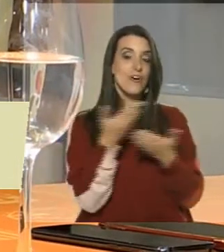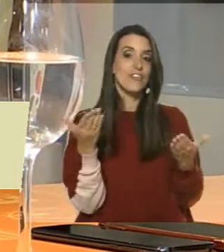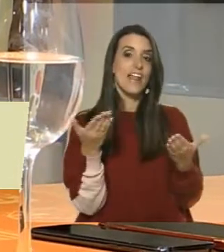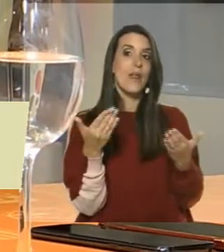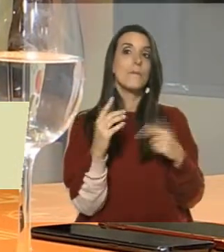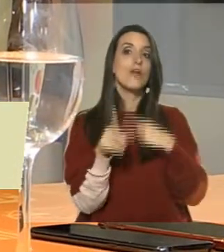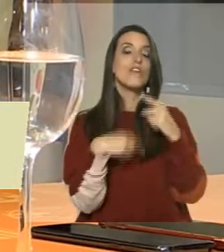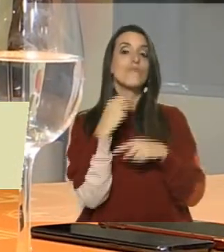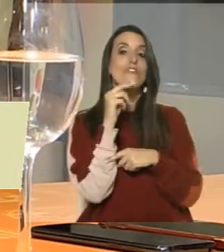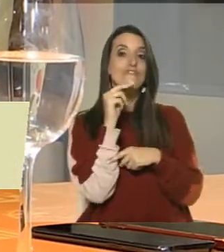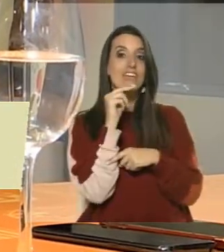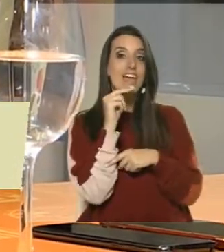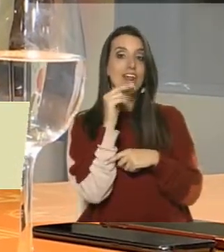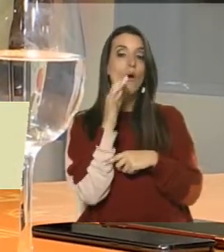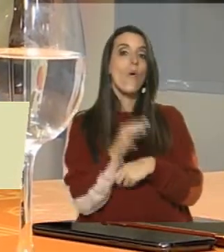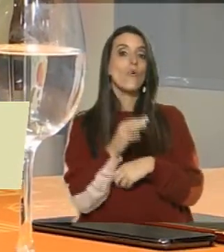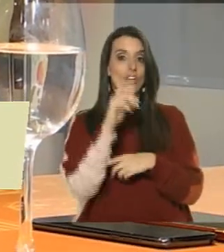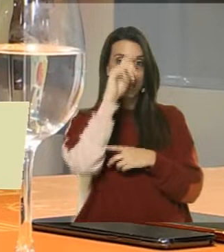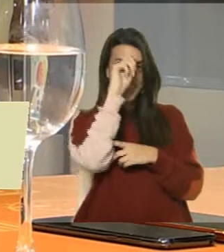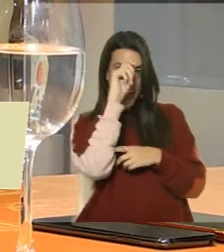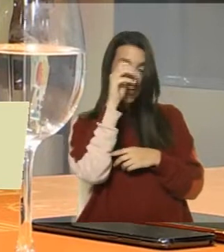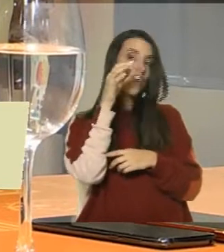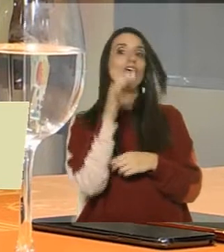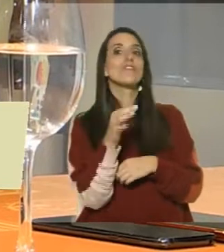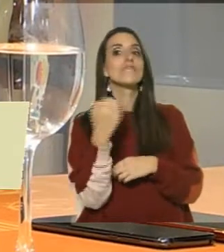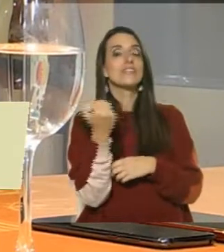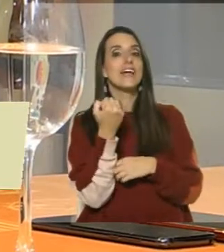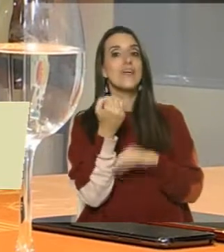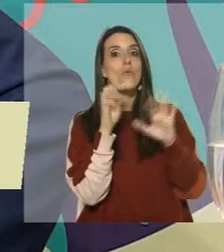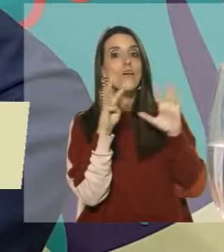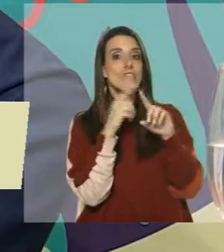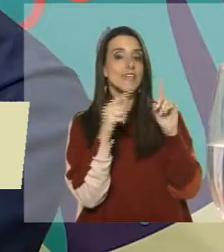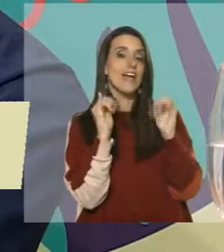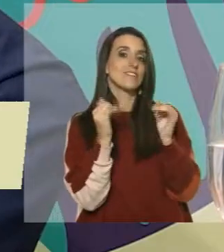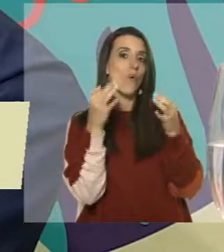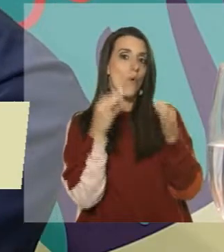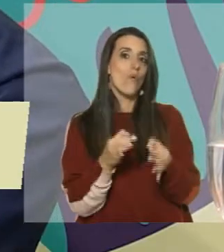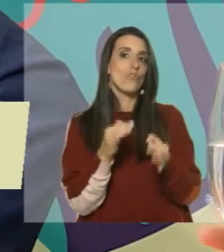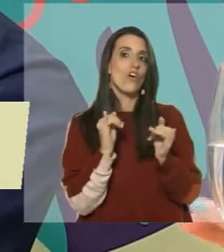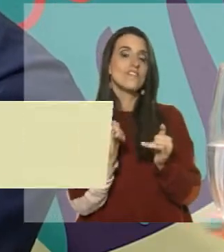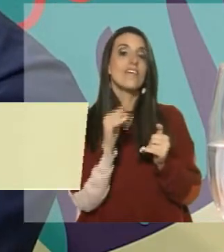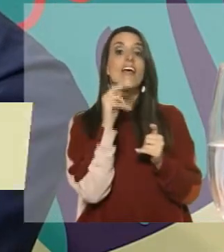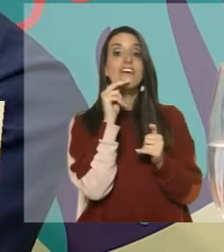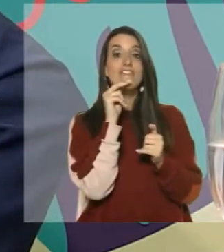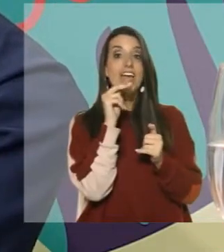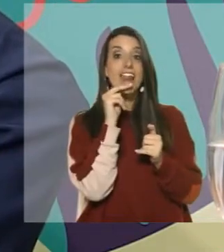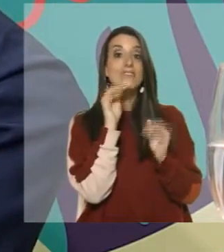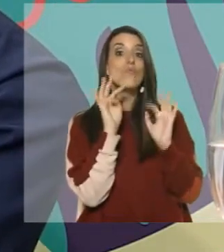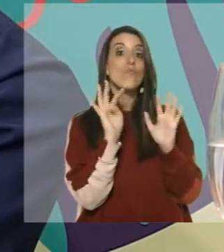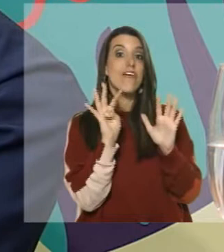este próximo viernes en esta gala de tango en La Colmena, a las 21:30. Exactamente. Este viernes